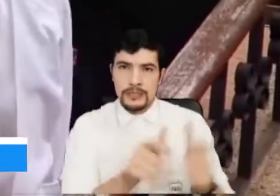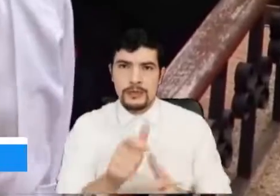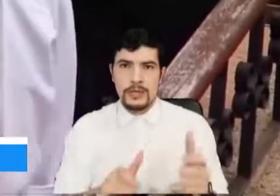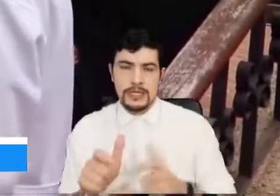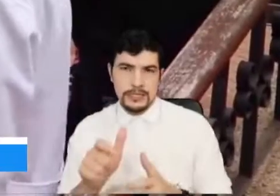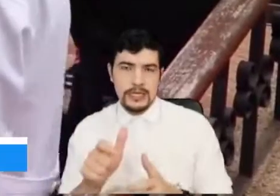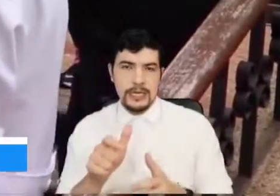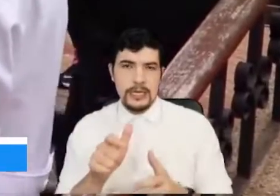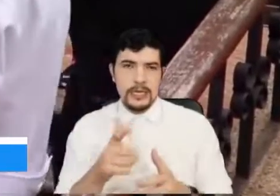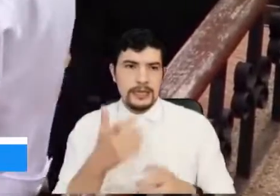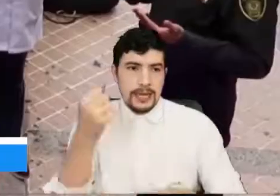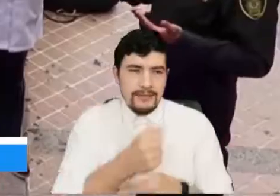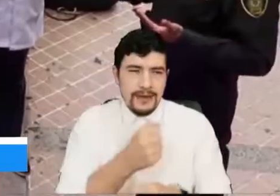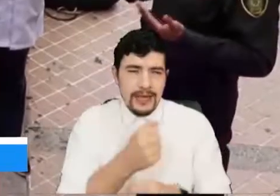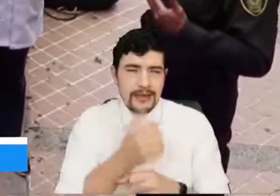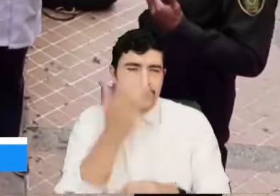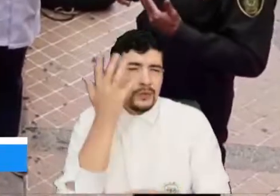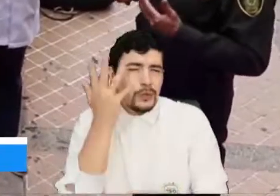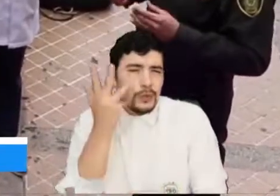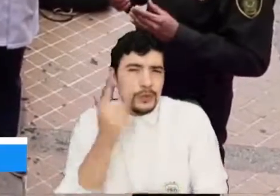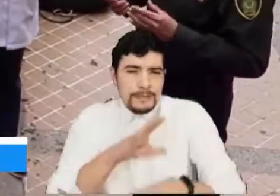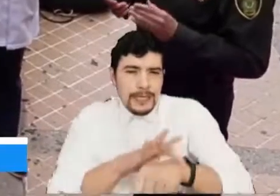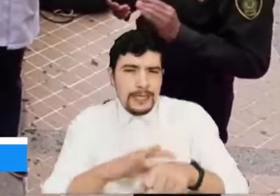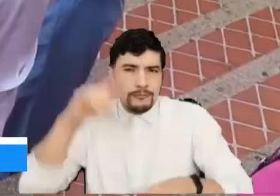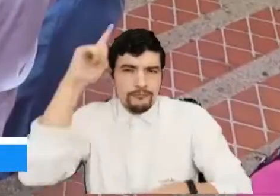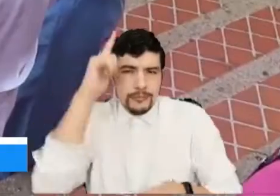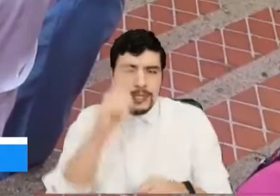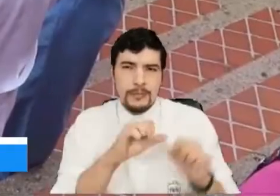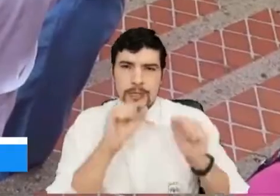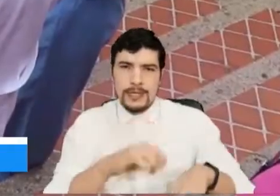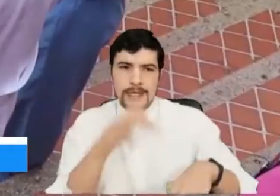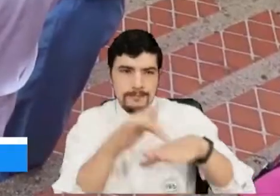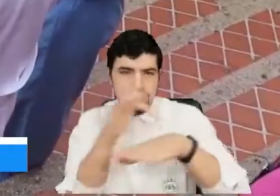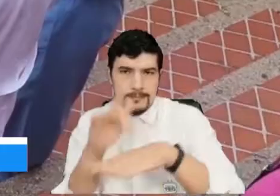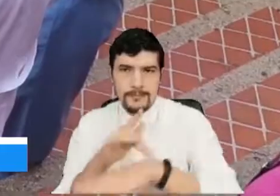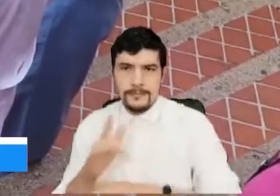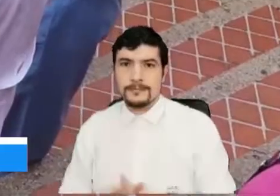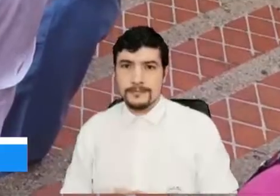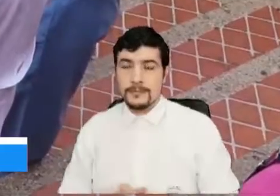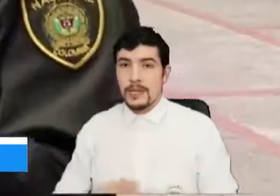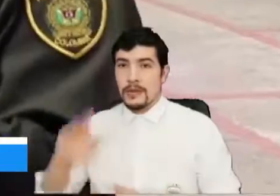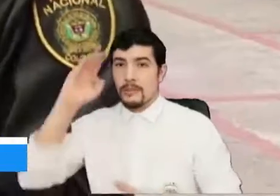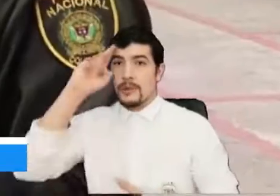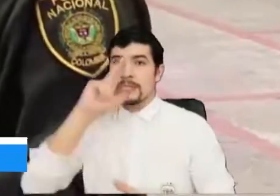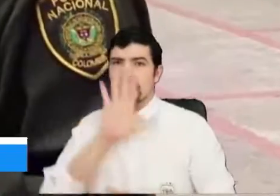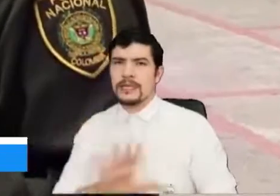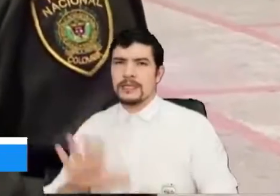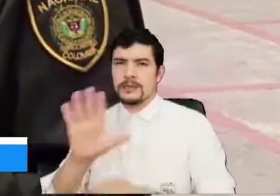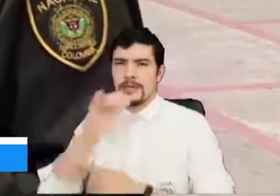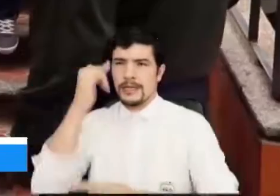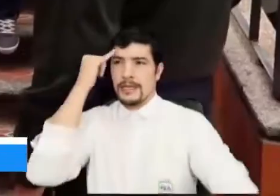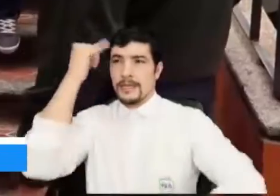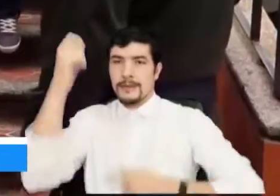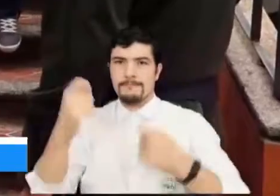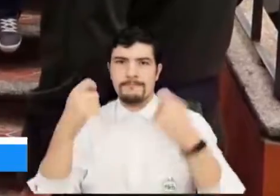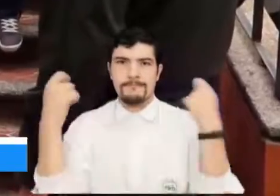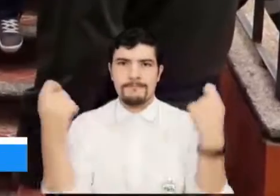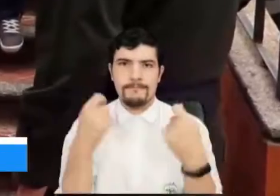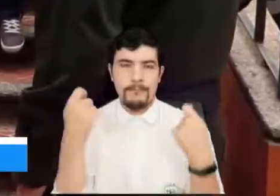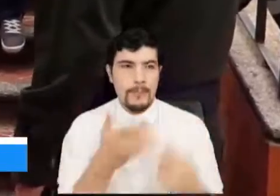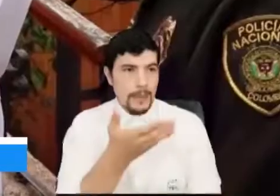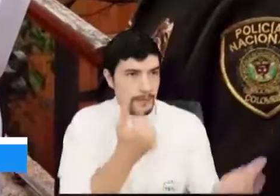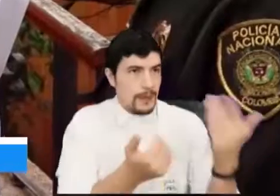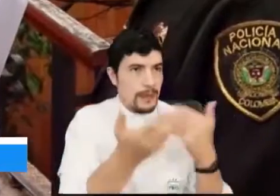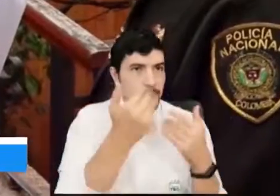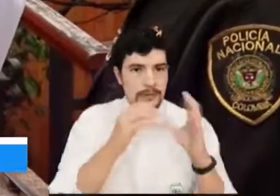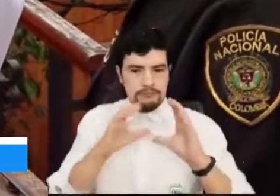Florida Blanca para llevar un mensaje y dar una herramienta importante a los héroes de esta pandemia, todo el personal de salud. Dieron a